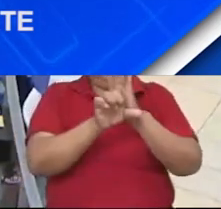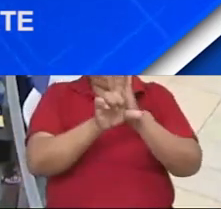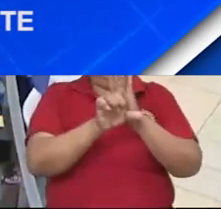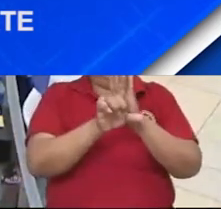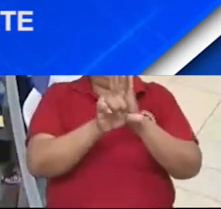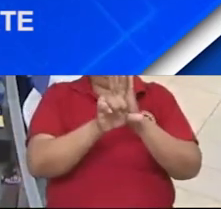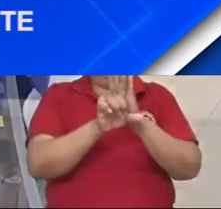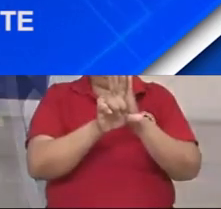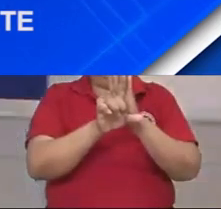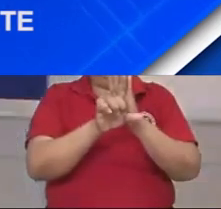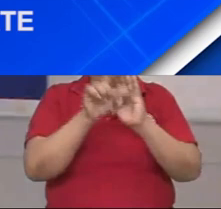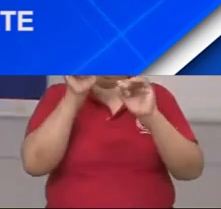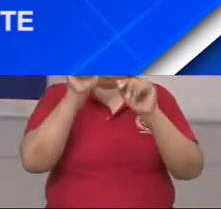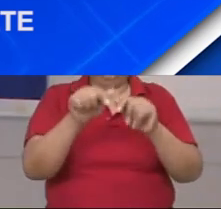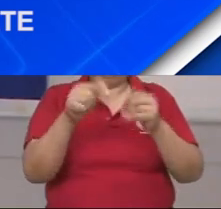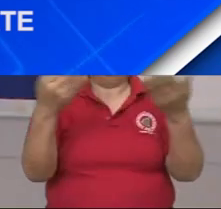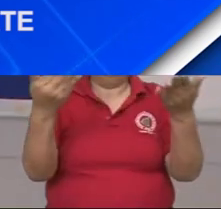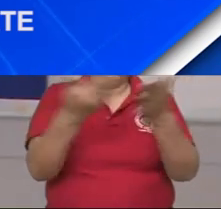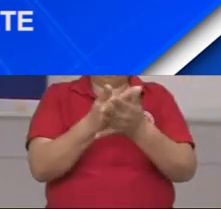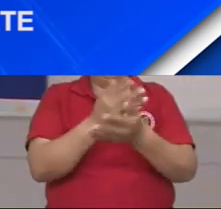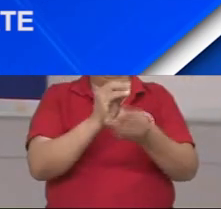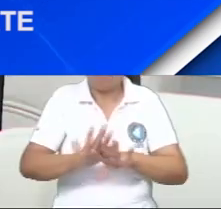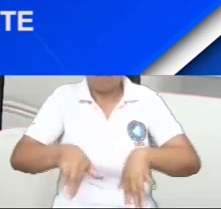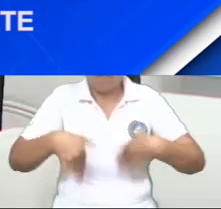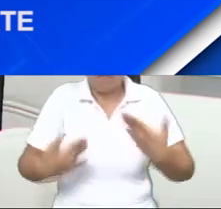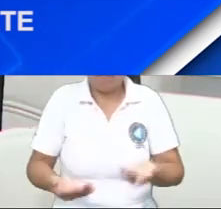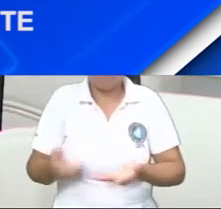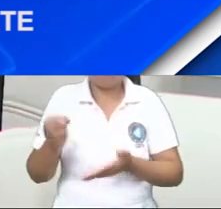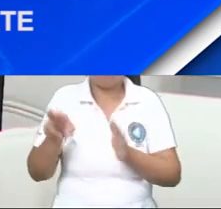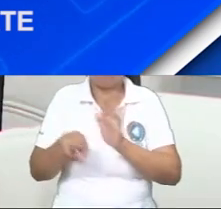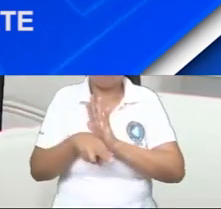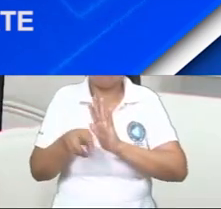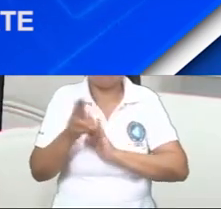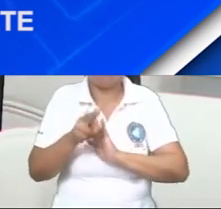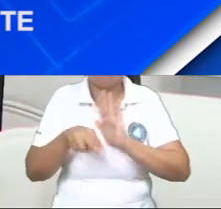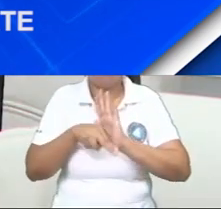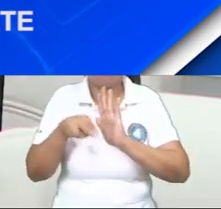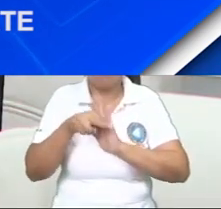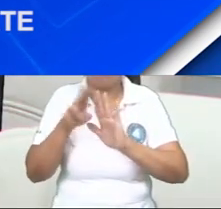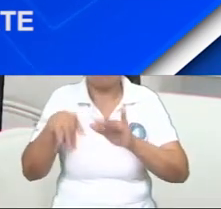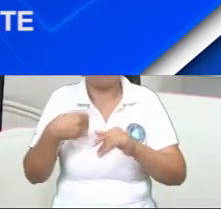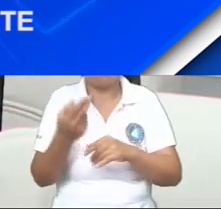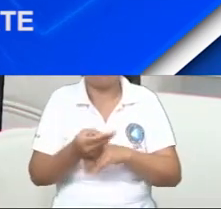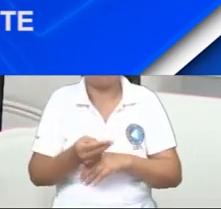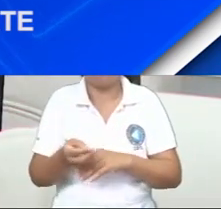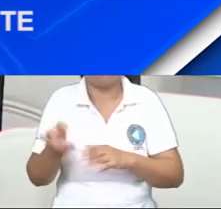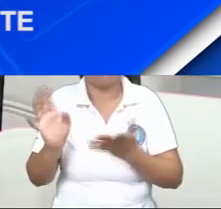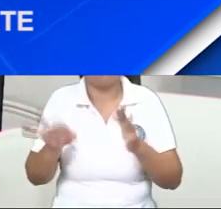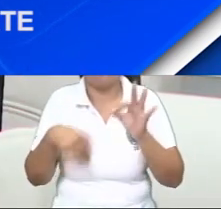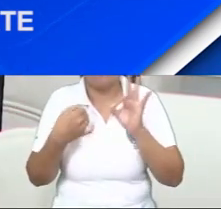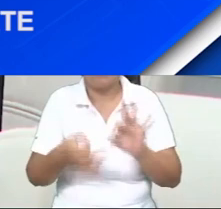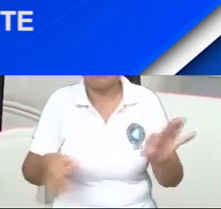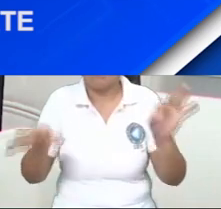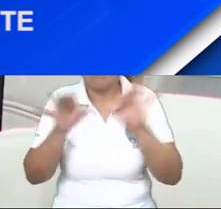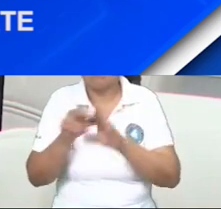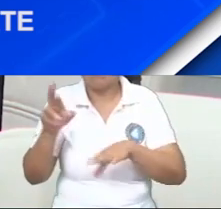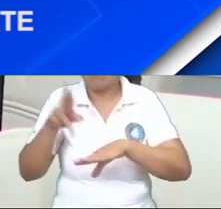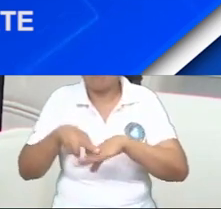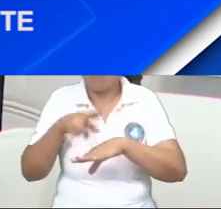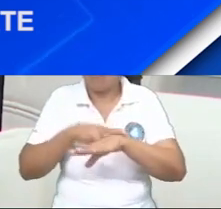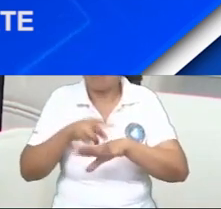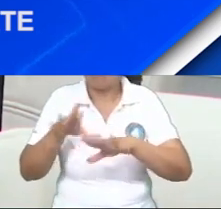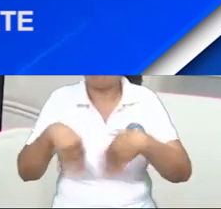actualizado cuenta con los siguientes registros. Normas vigentes. Dos son las normas que estarían en